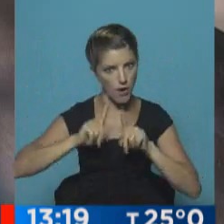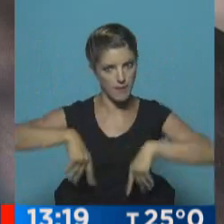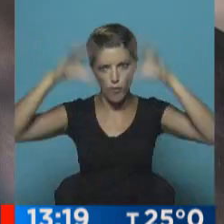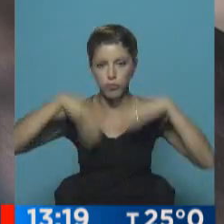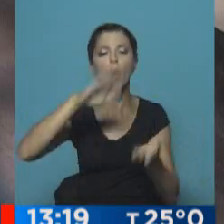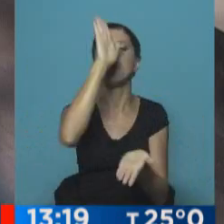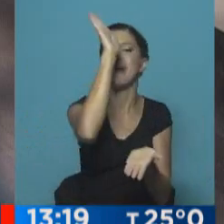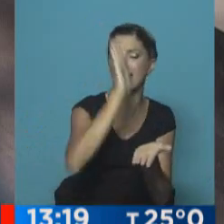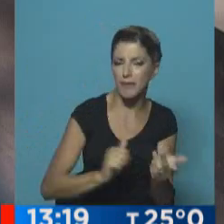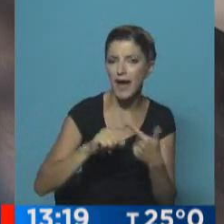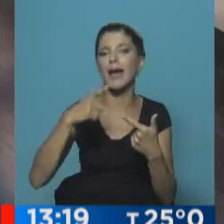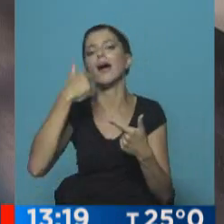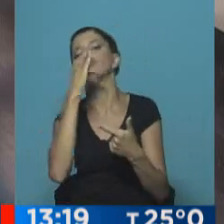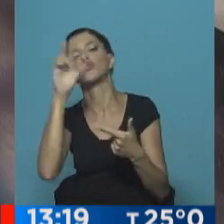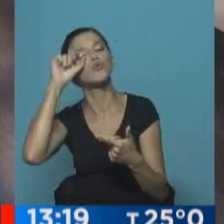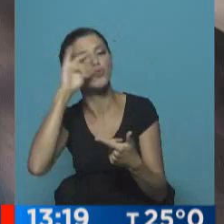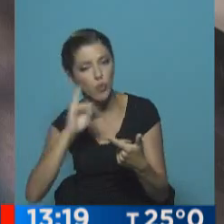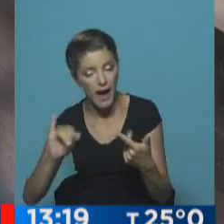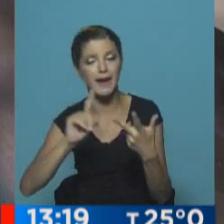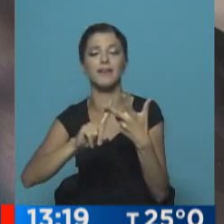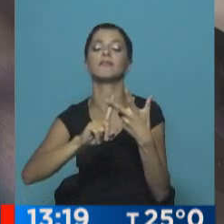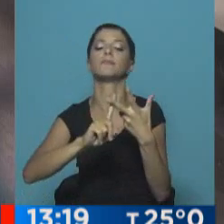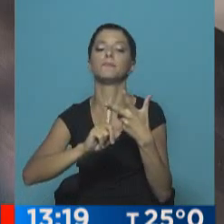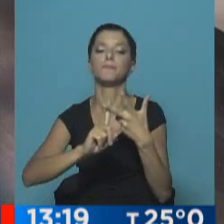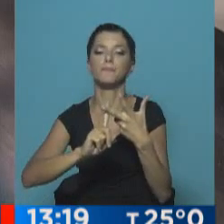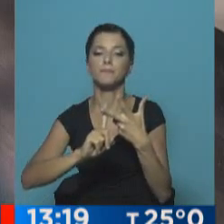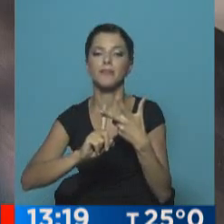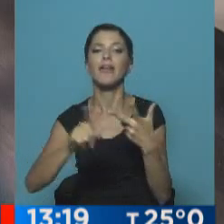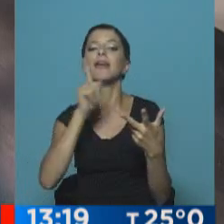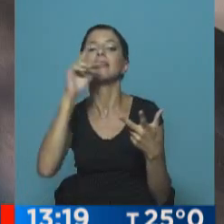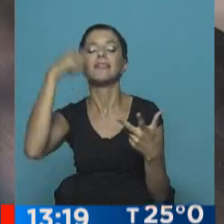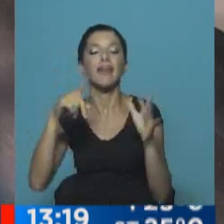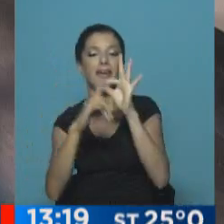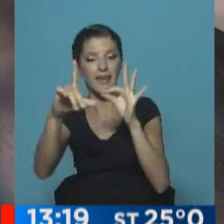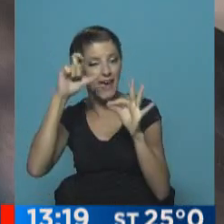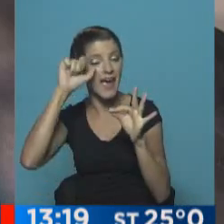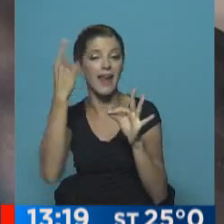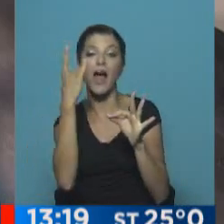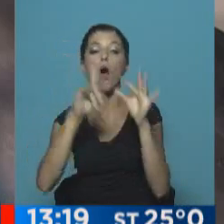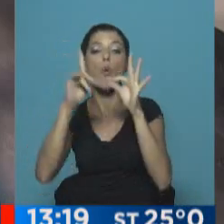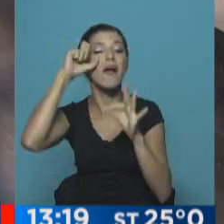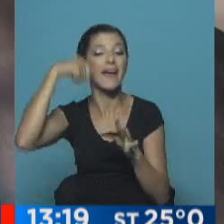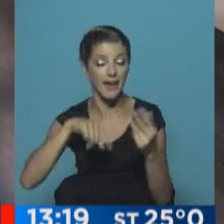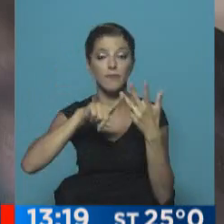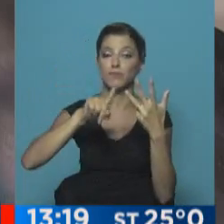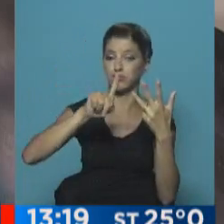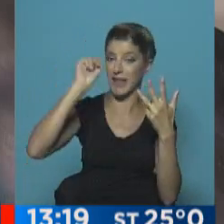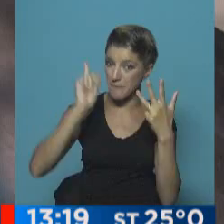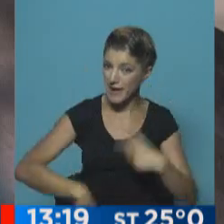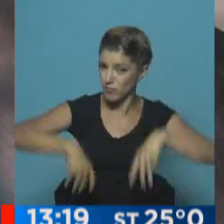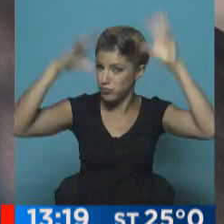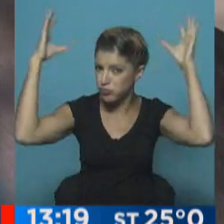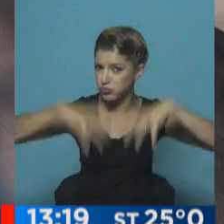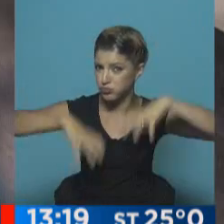blanca coronel suárez pehuajó la tormenta trenque lauquen lluvia en trenque lauquen en este momento